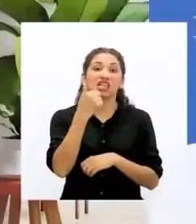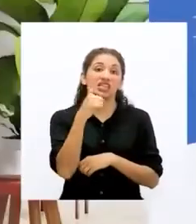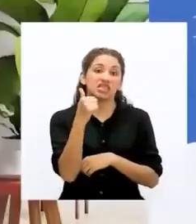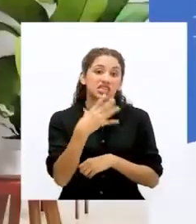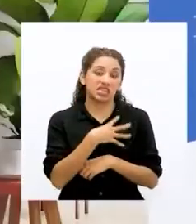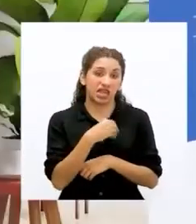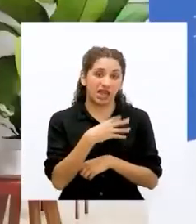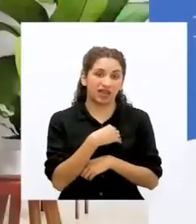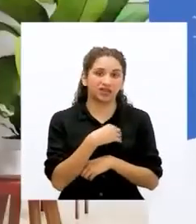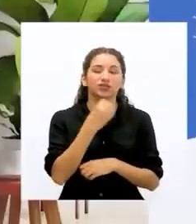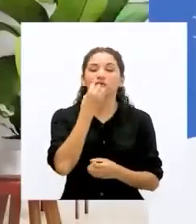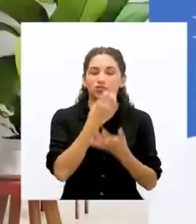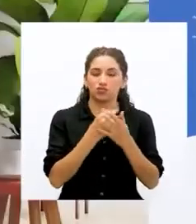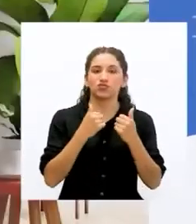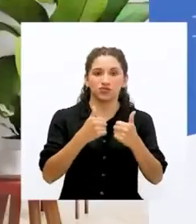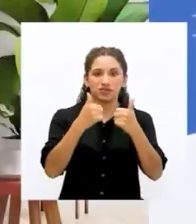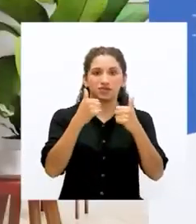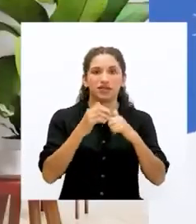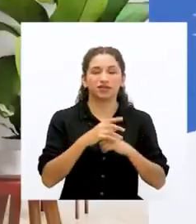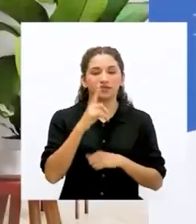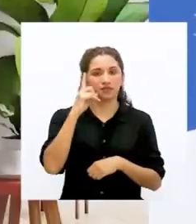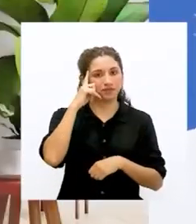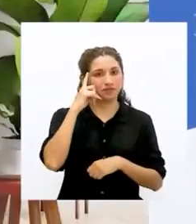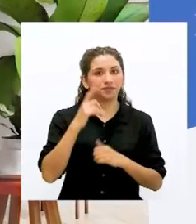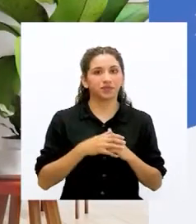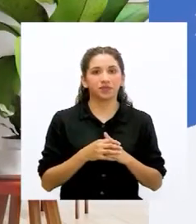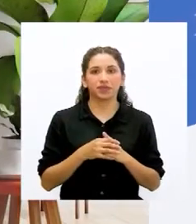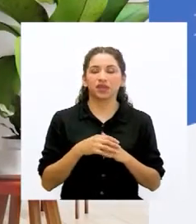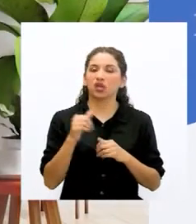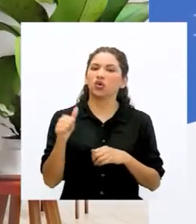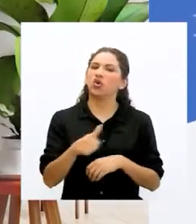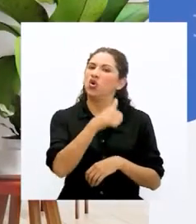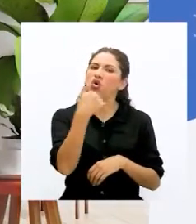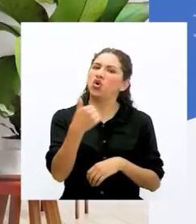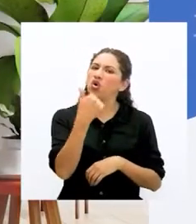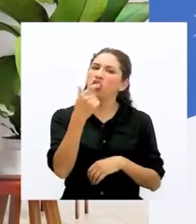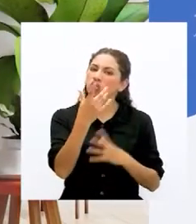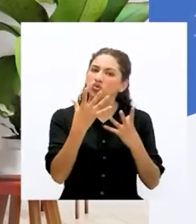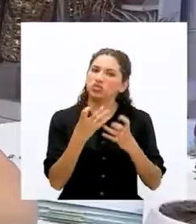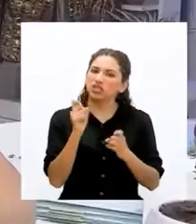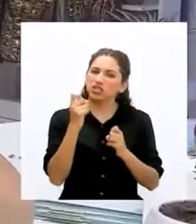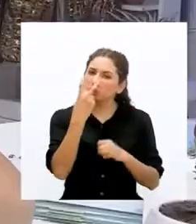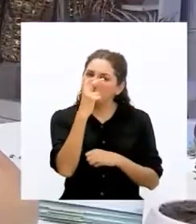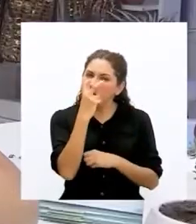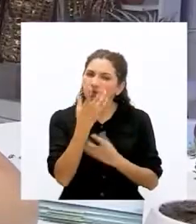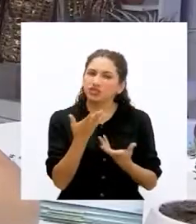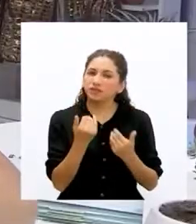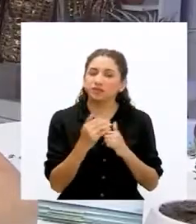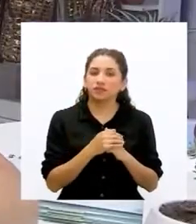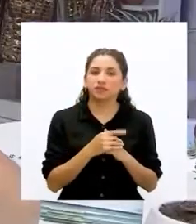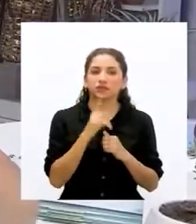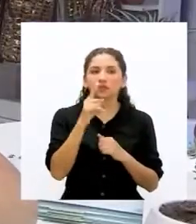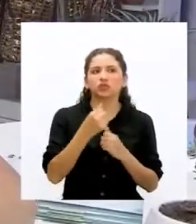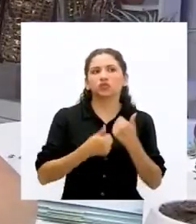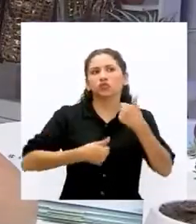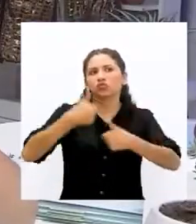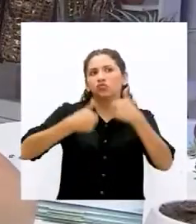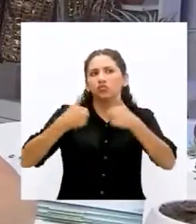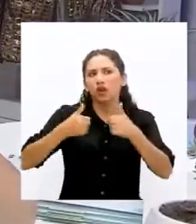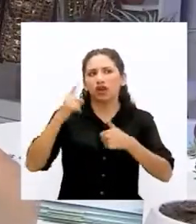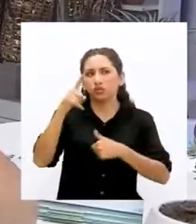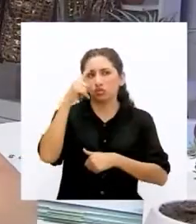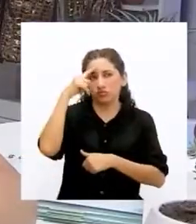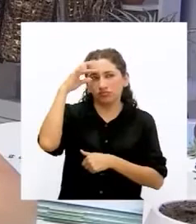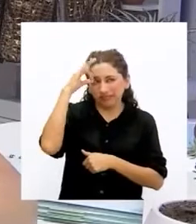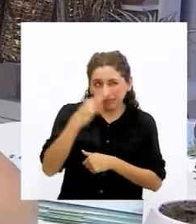años. Muy bien pensado. ¿Qué otra cosa te da curiosidad preguntar? ¿Cuáles crees que son los motivos